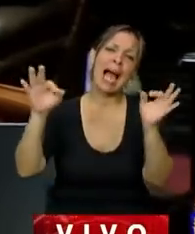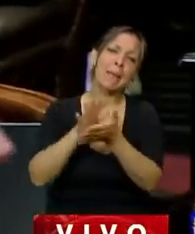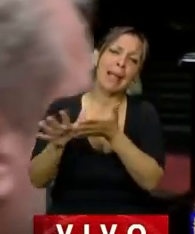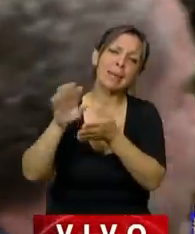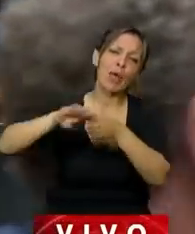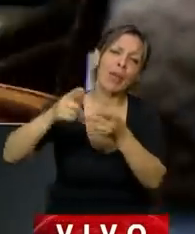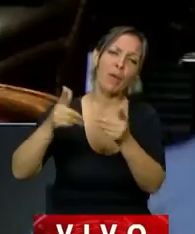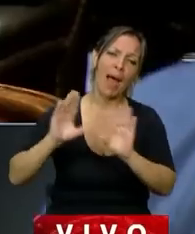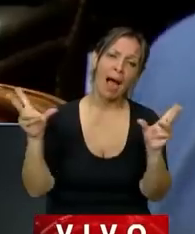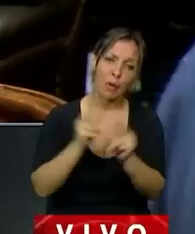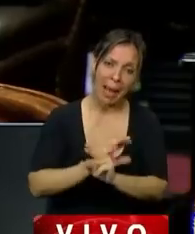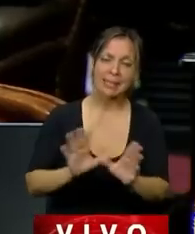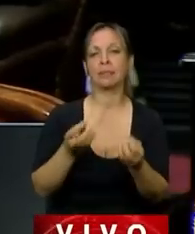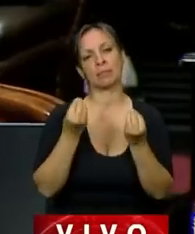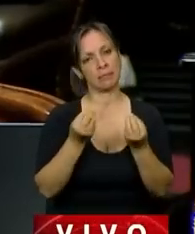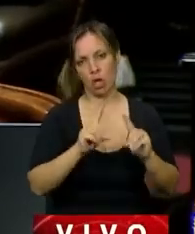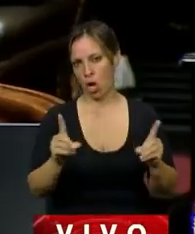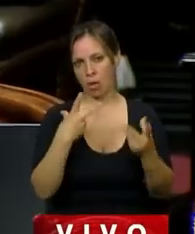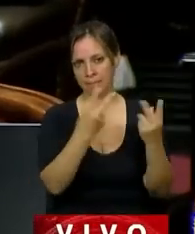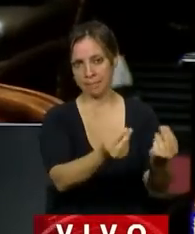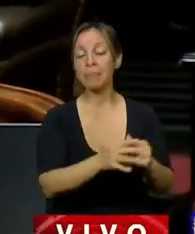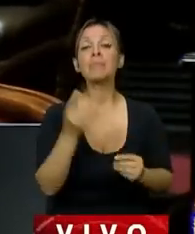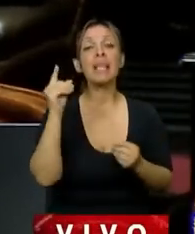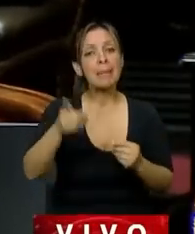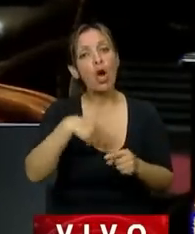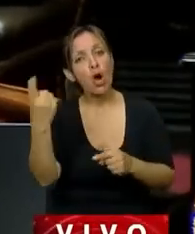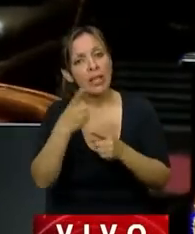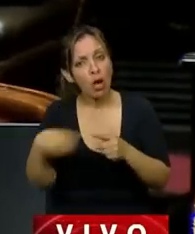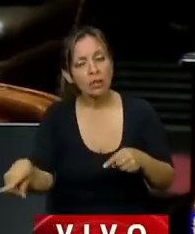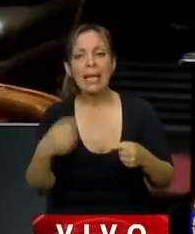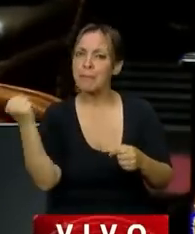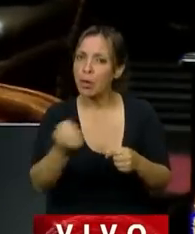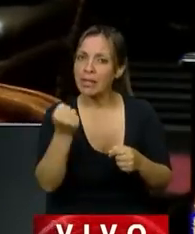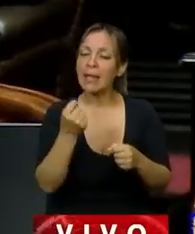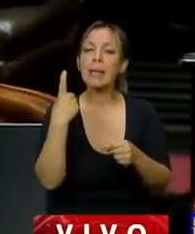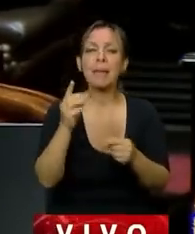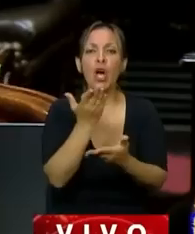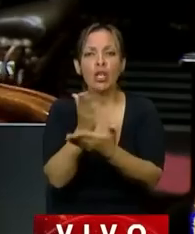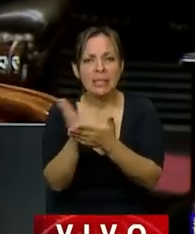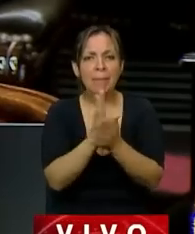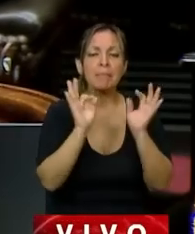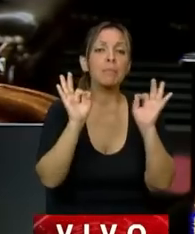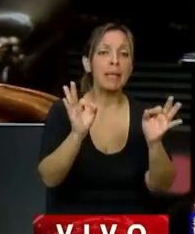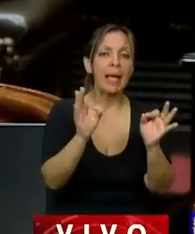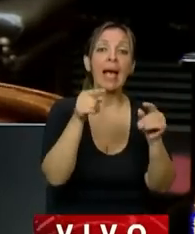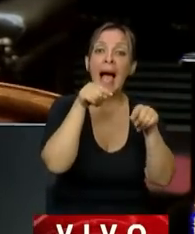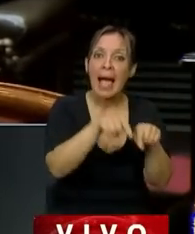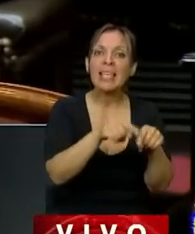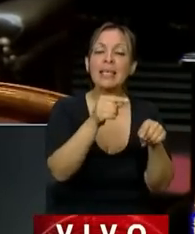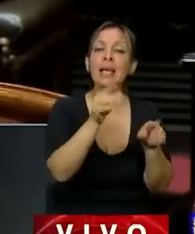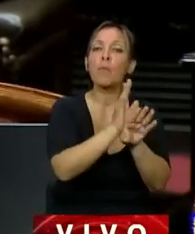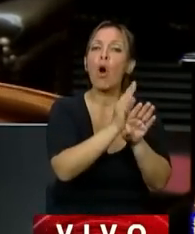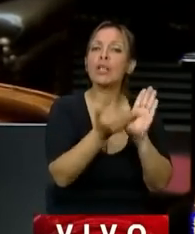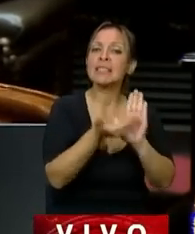También había algo que es muy importante porque tiene que ver con la separata, pero con otro contexto de la separata. Ahí se dio de